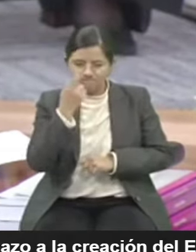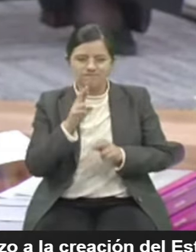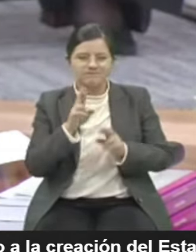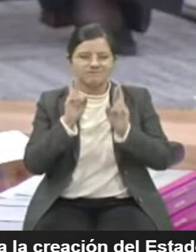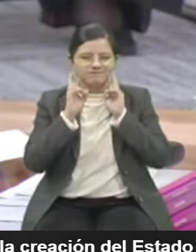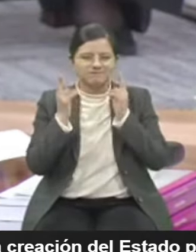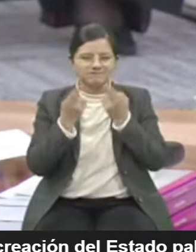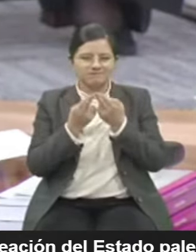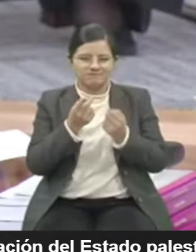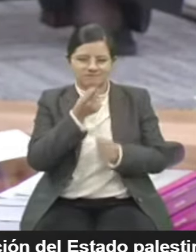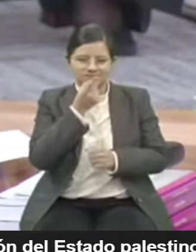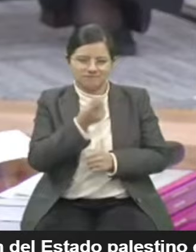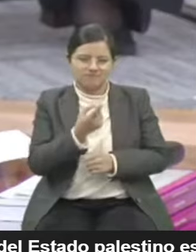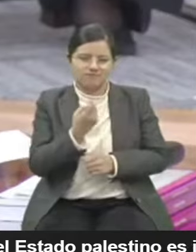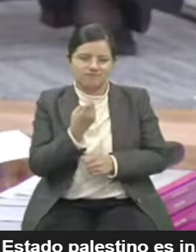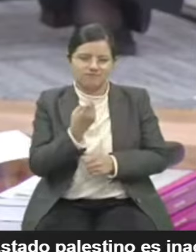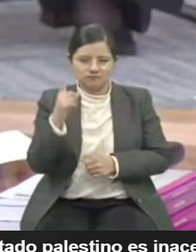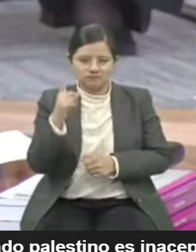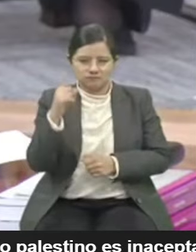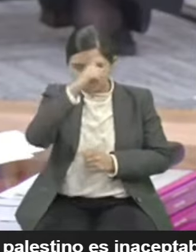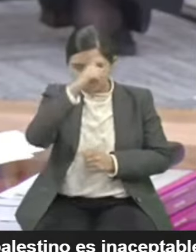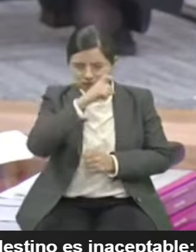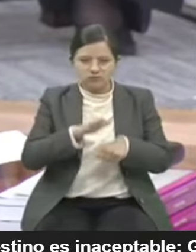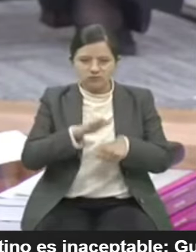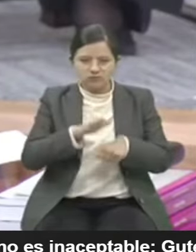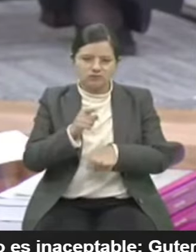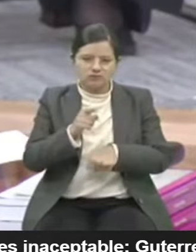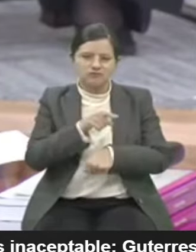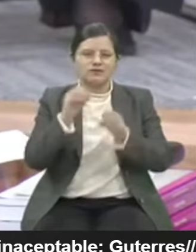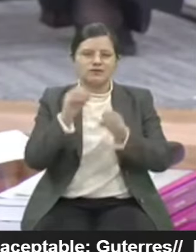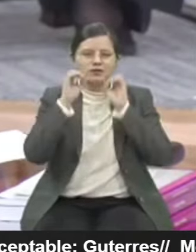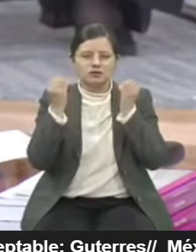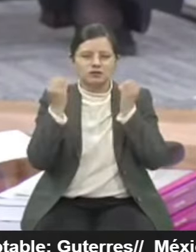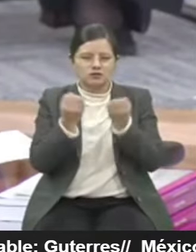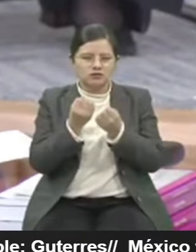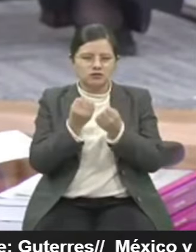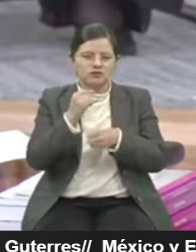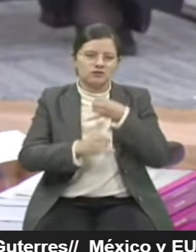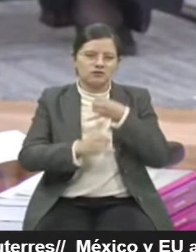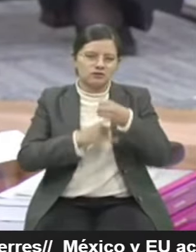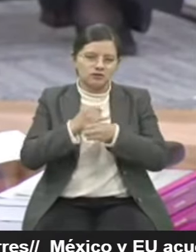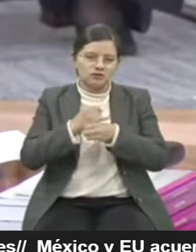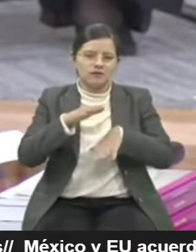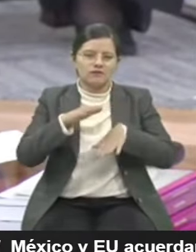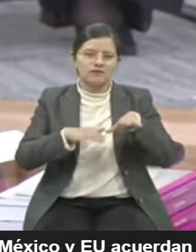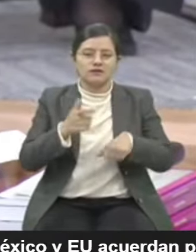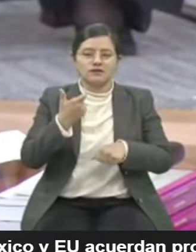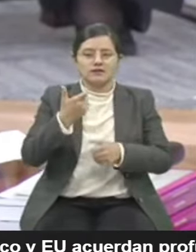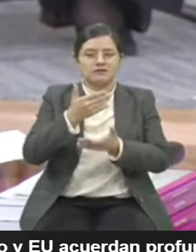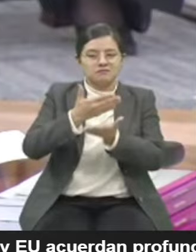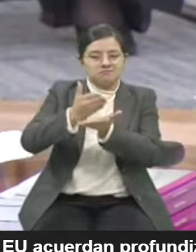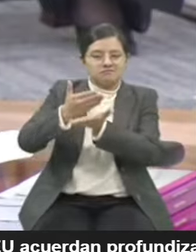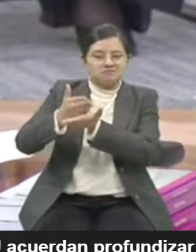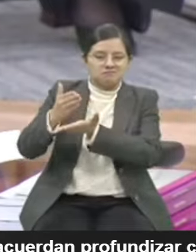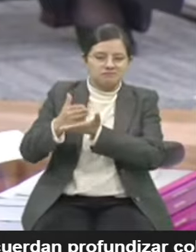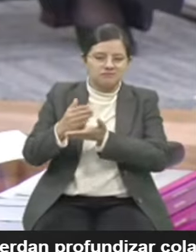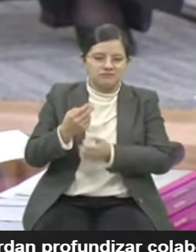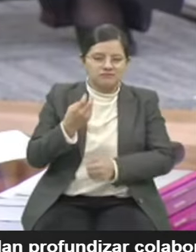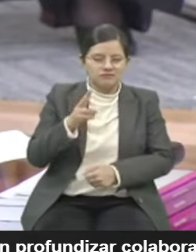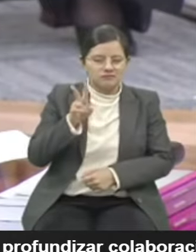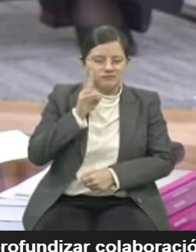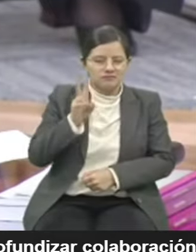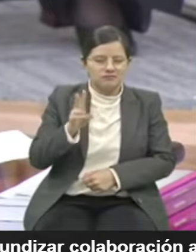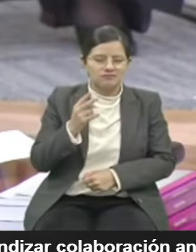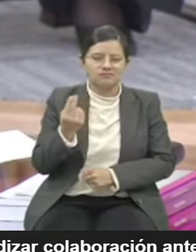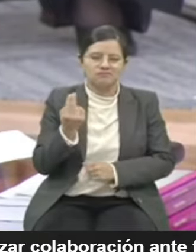que era complicado porque eran organizaciones internacionales que luego dispersaban estos recursos y desde ahí empezamos a ver